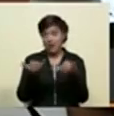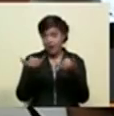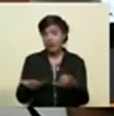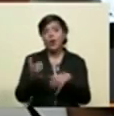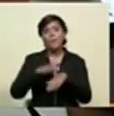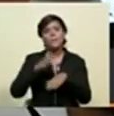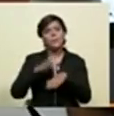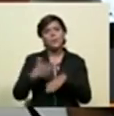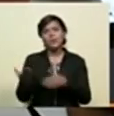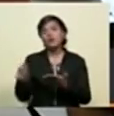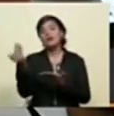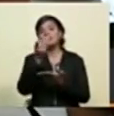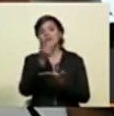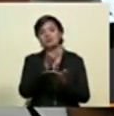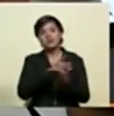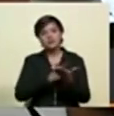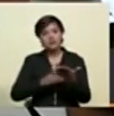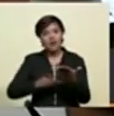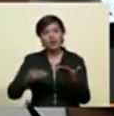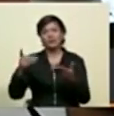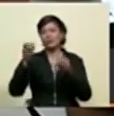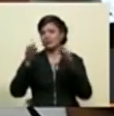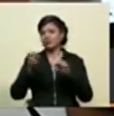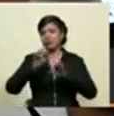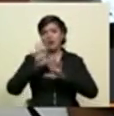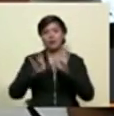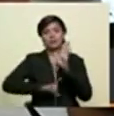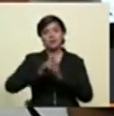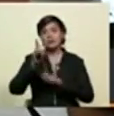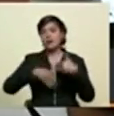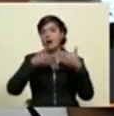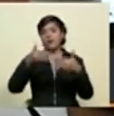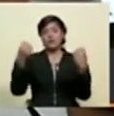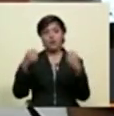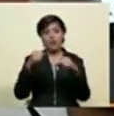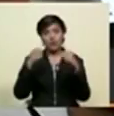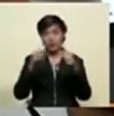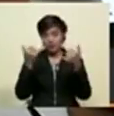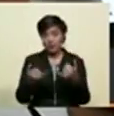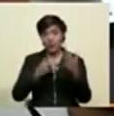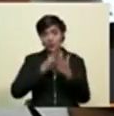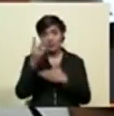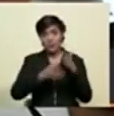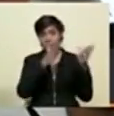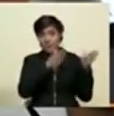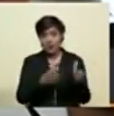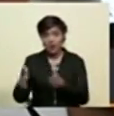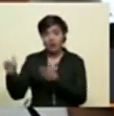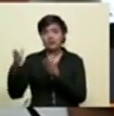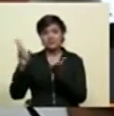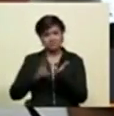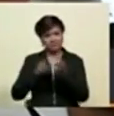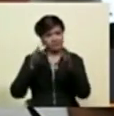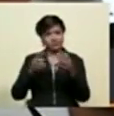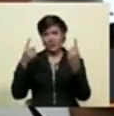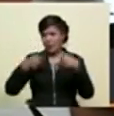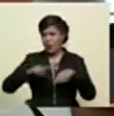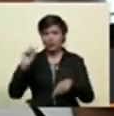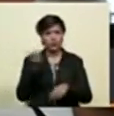Porque el diseño, la definición, desarrollo y puesta en marcha de estas políticas concertadas entre